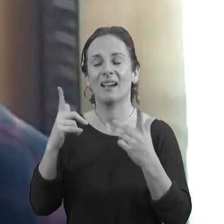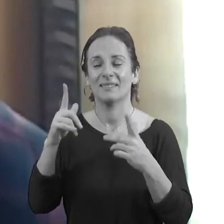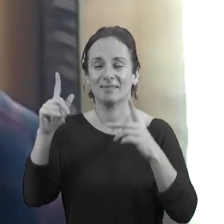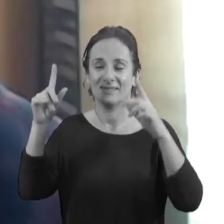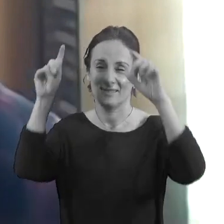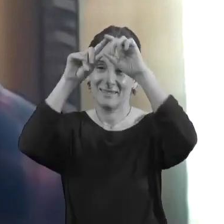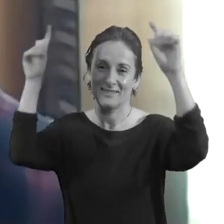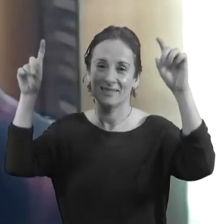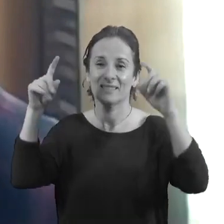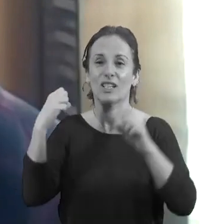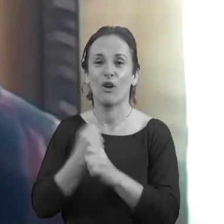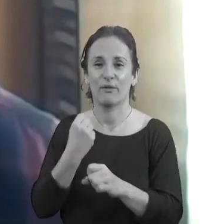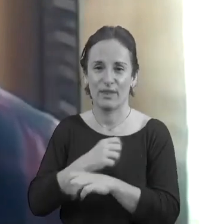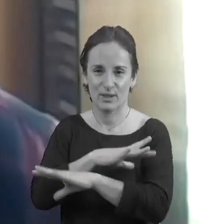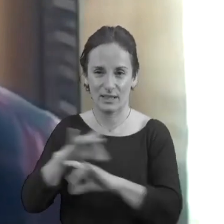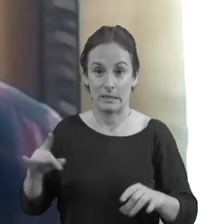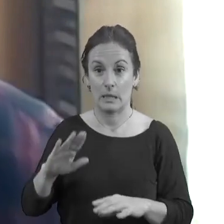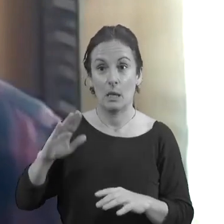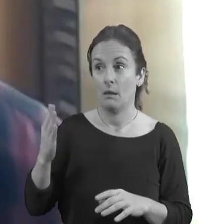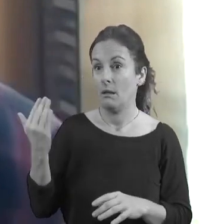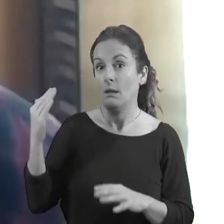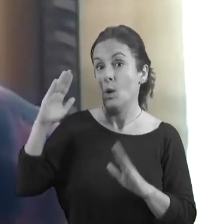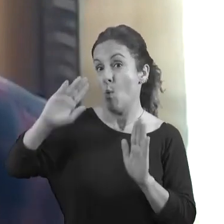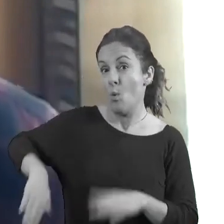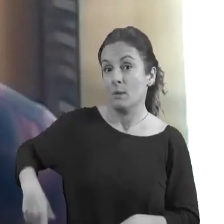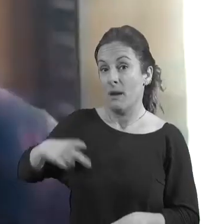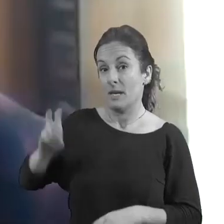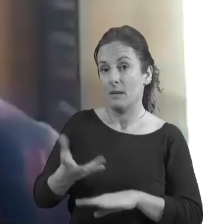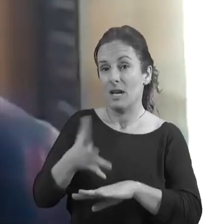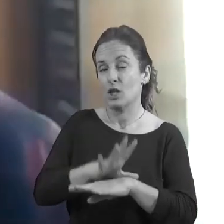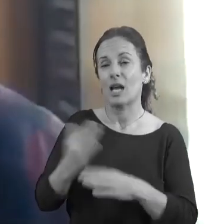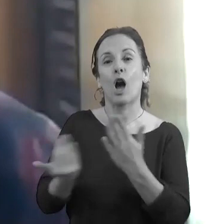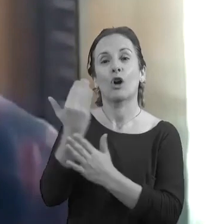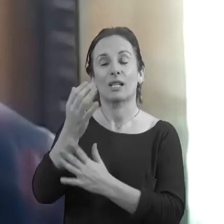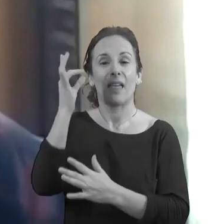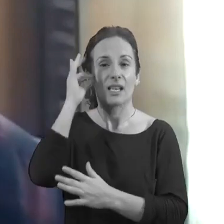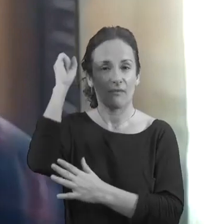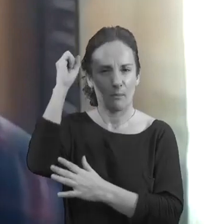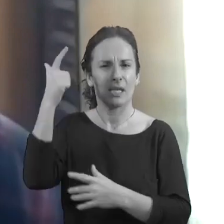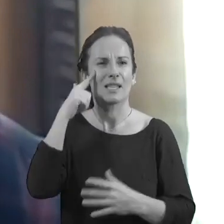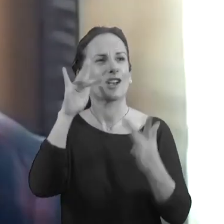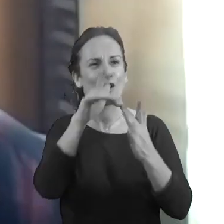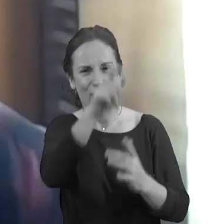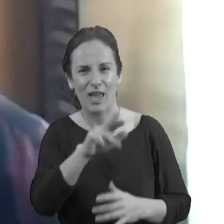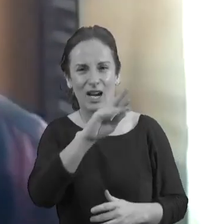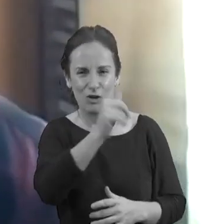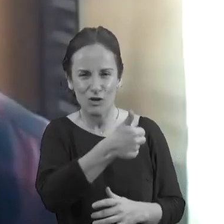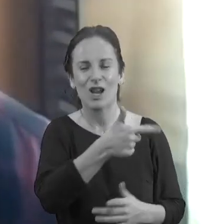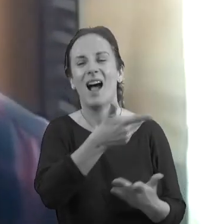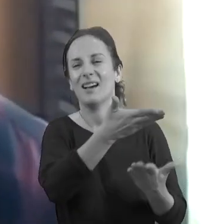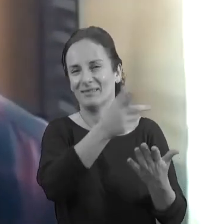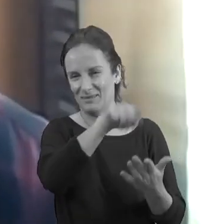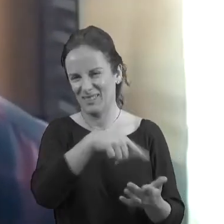Mallorca, precisamente unas jornadas feministas en las que estuve con Andrea Beltramo, conocía a Rosa, entre otras compañeras, ¿no?